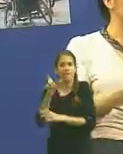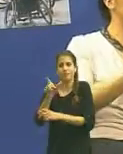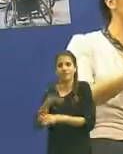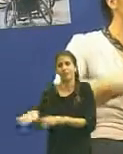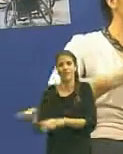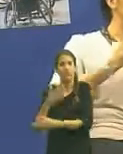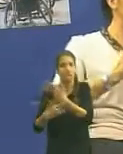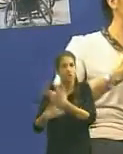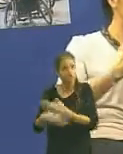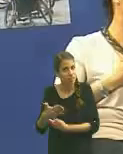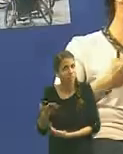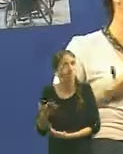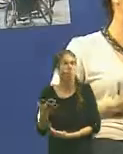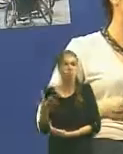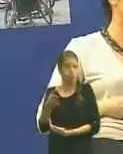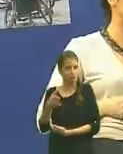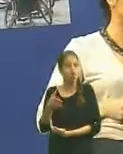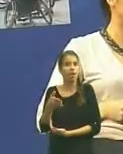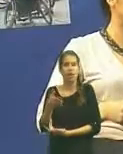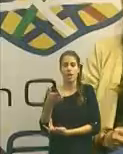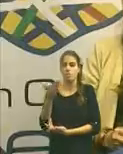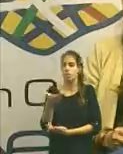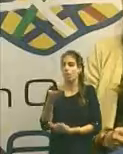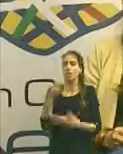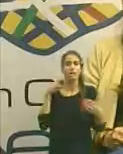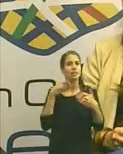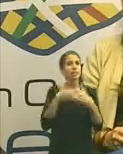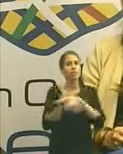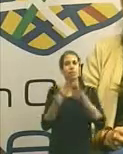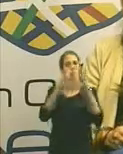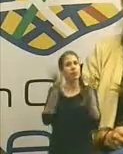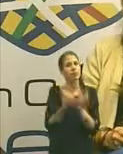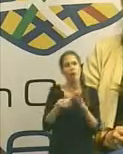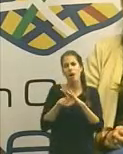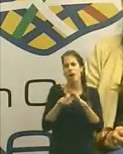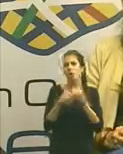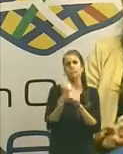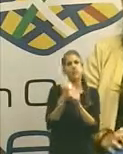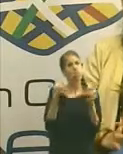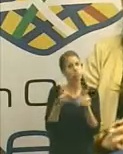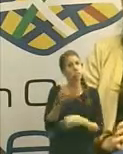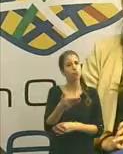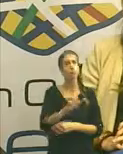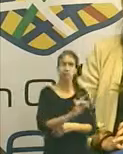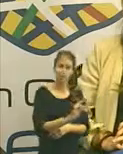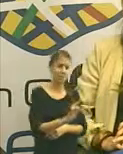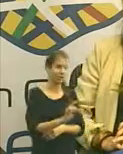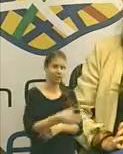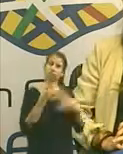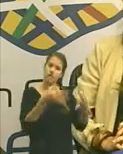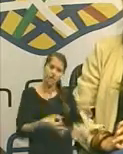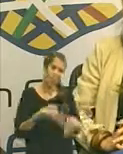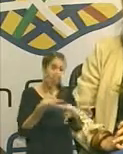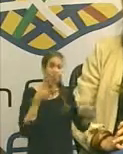Es importante seguir trabajando, avanzando en la accesibilidad universal, por supuesto. Siempre hay que romper todas las barreras